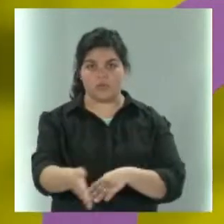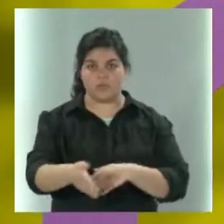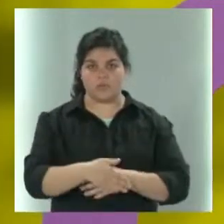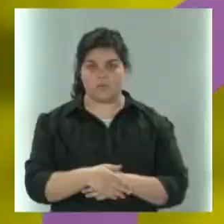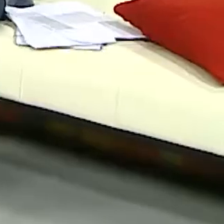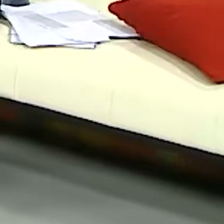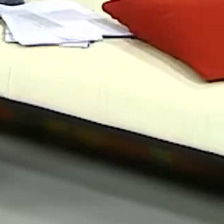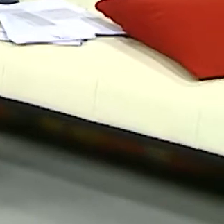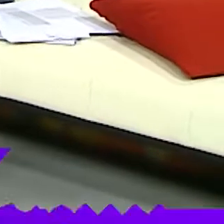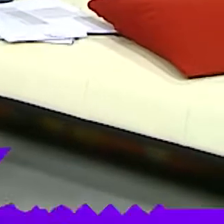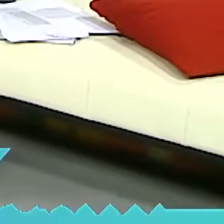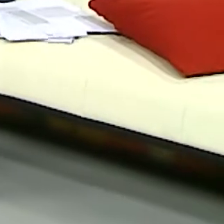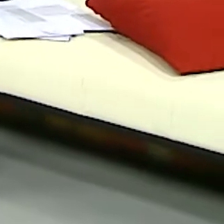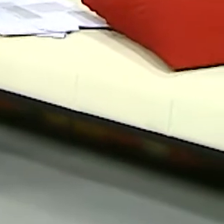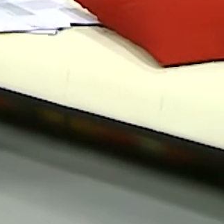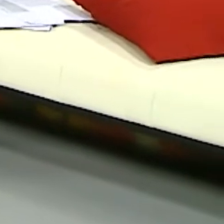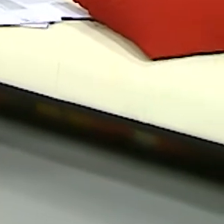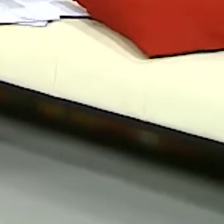distintos parecidos.